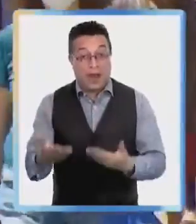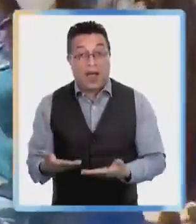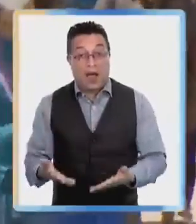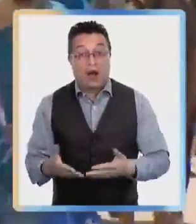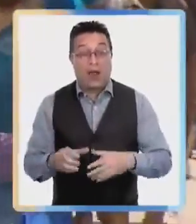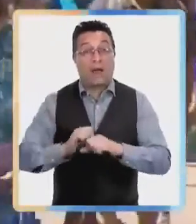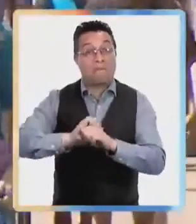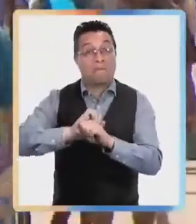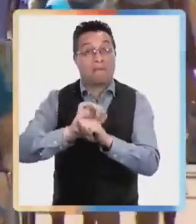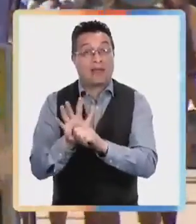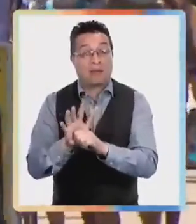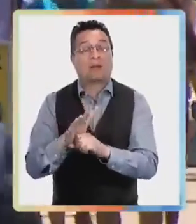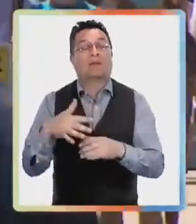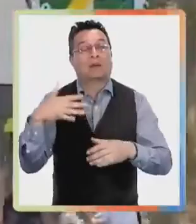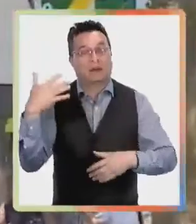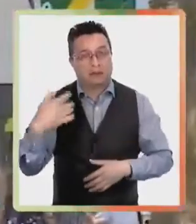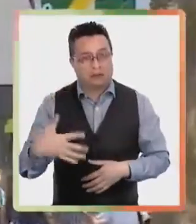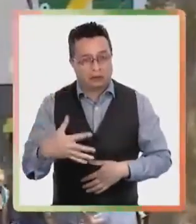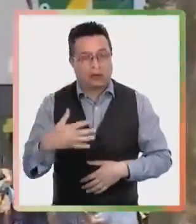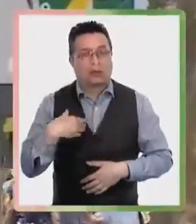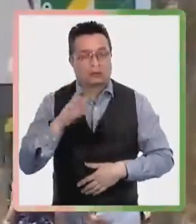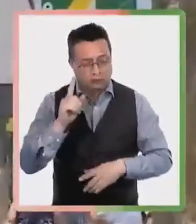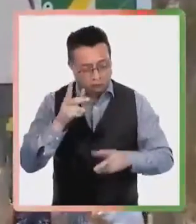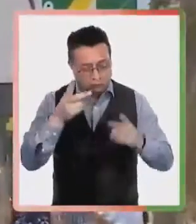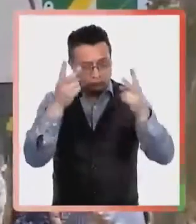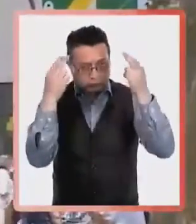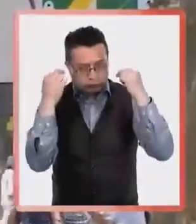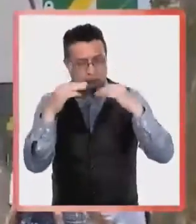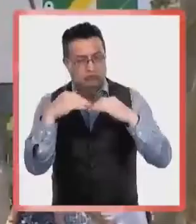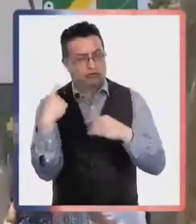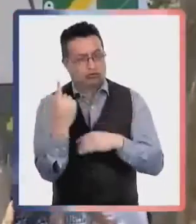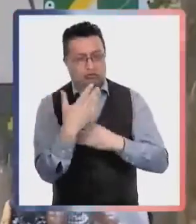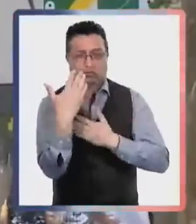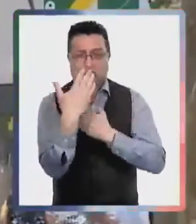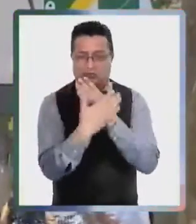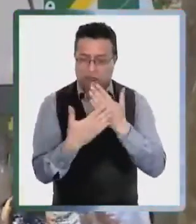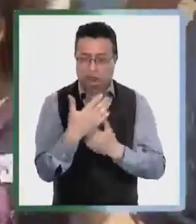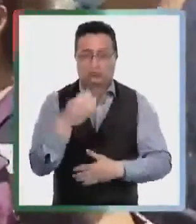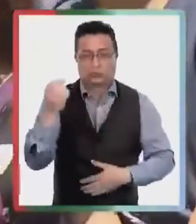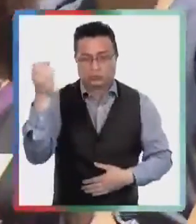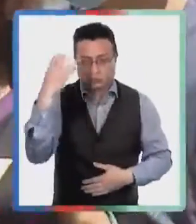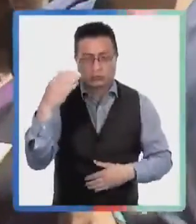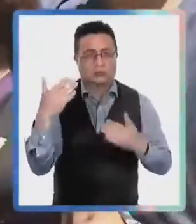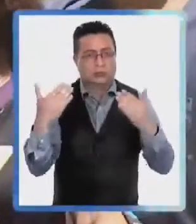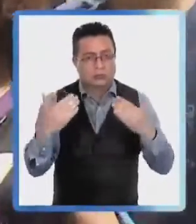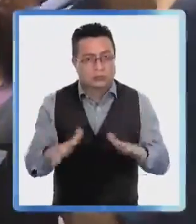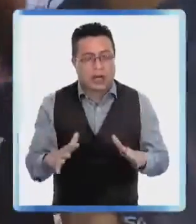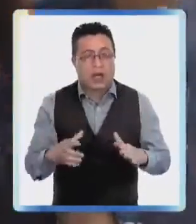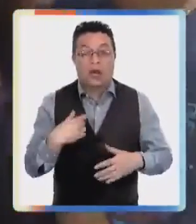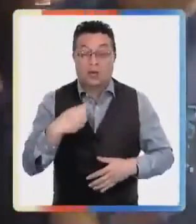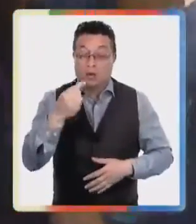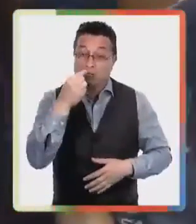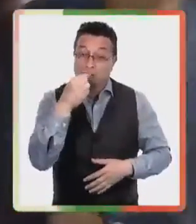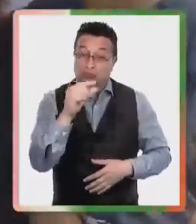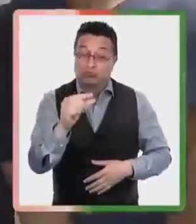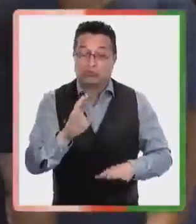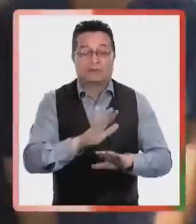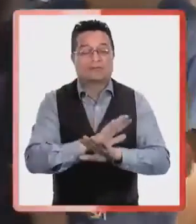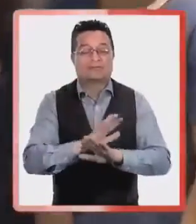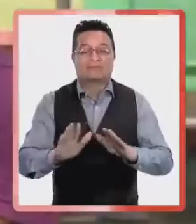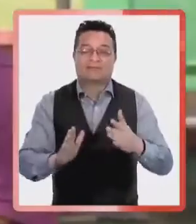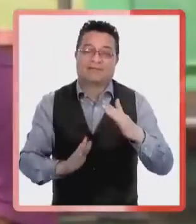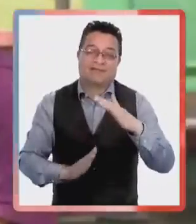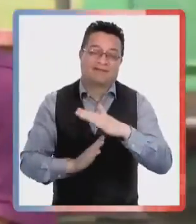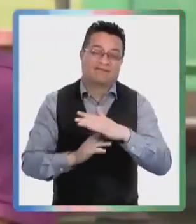momento de la pandemia es clave seguir todas las medidas de autocuidado que hemos aprendido para que pronto se pueda poner